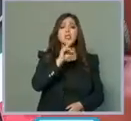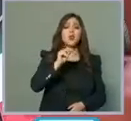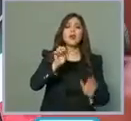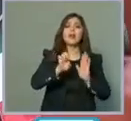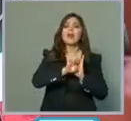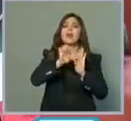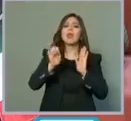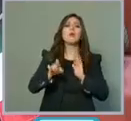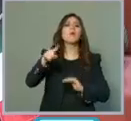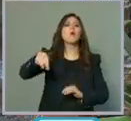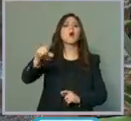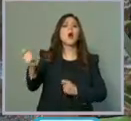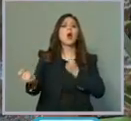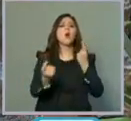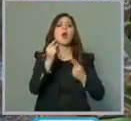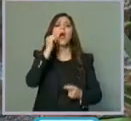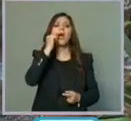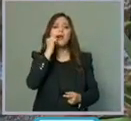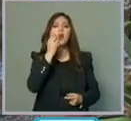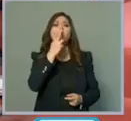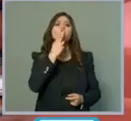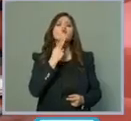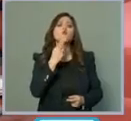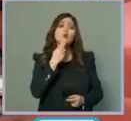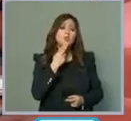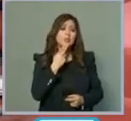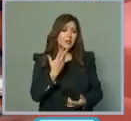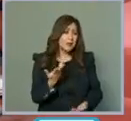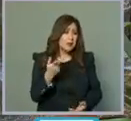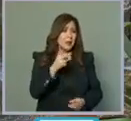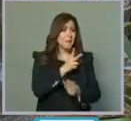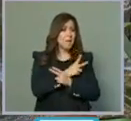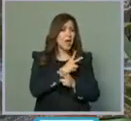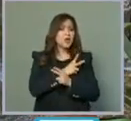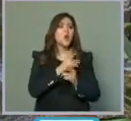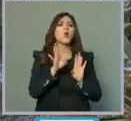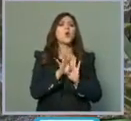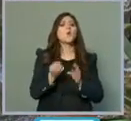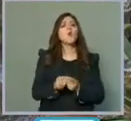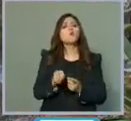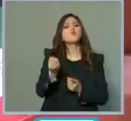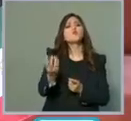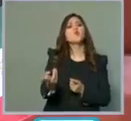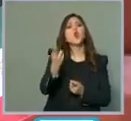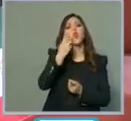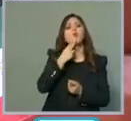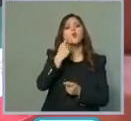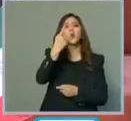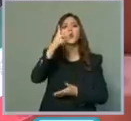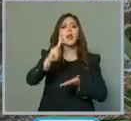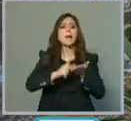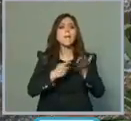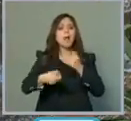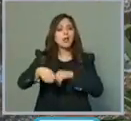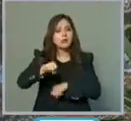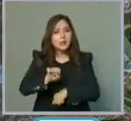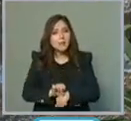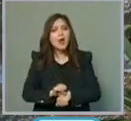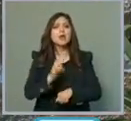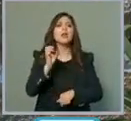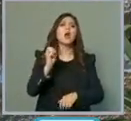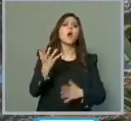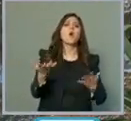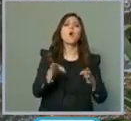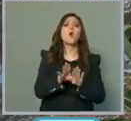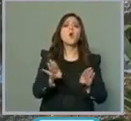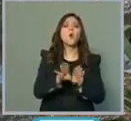dulce o un dulce en especial, en vacaciones se vale, ¿cómo se lo podemos manejar para que una vez a la semana, claro, o si haces algo bien, cómo